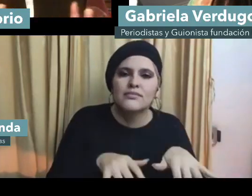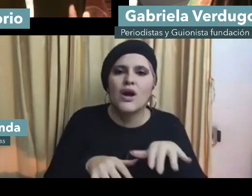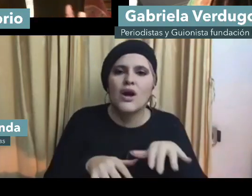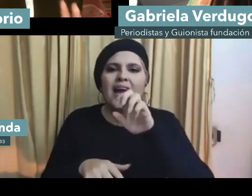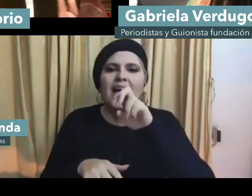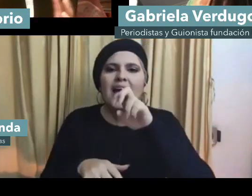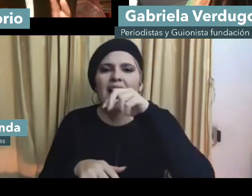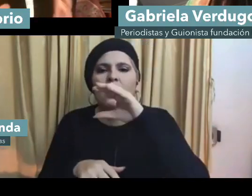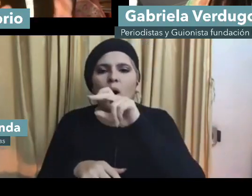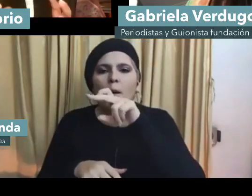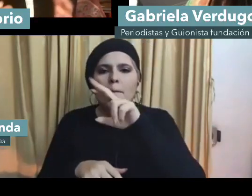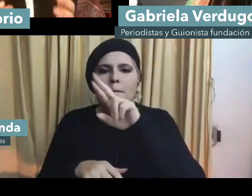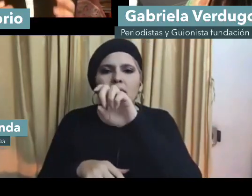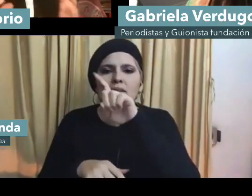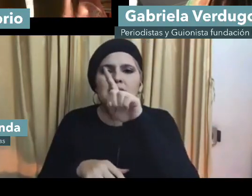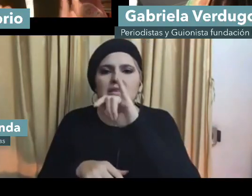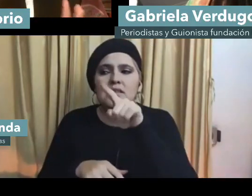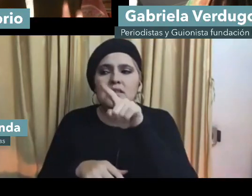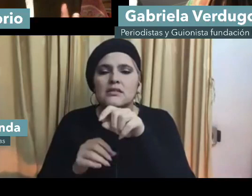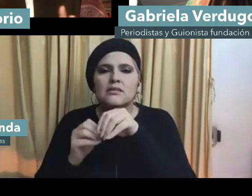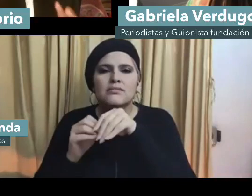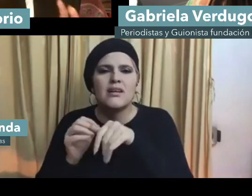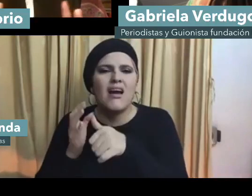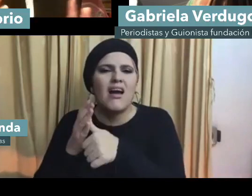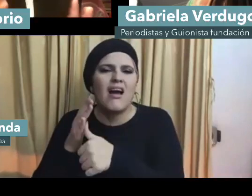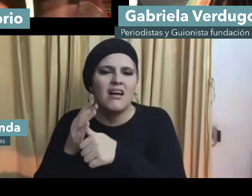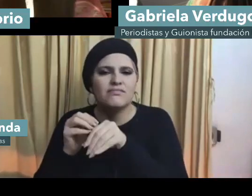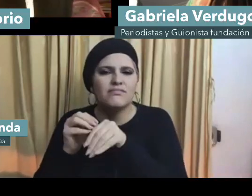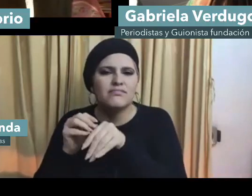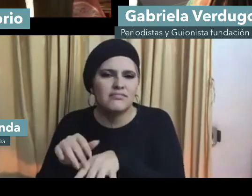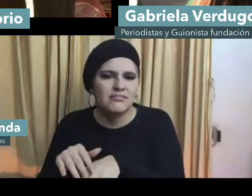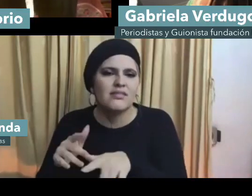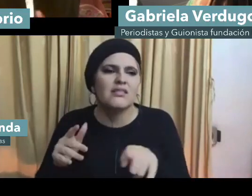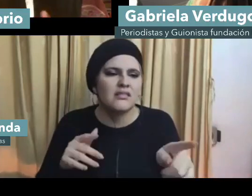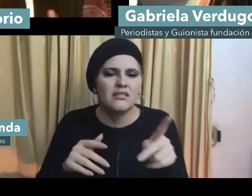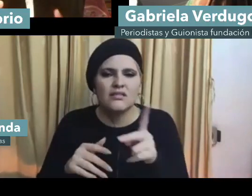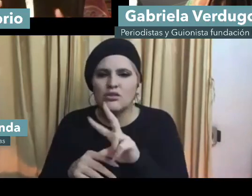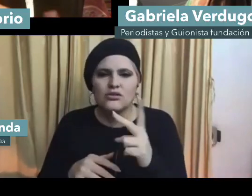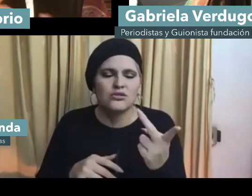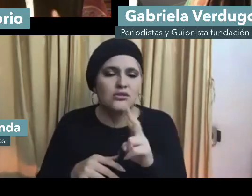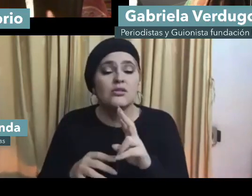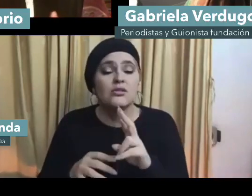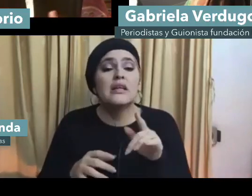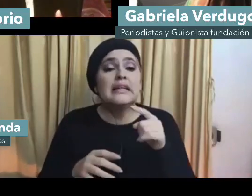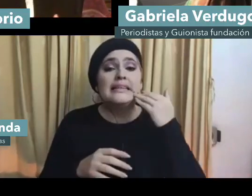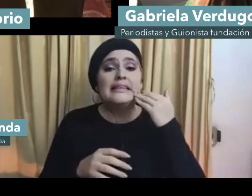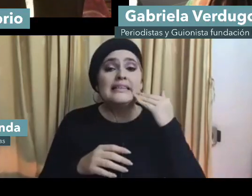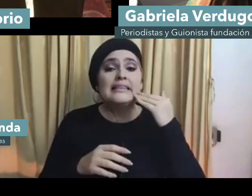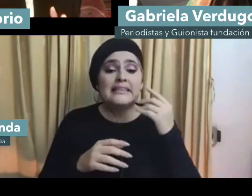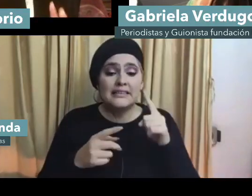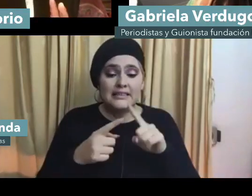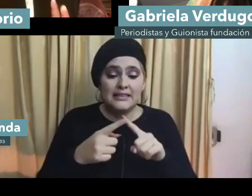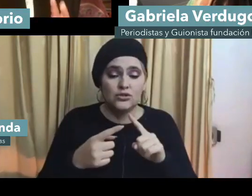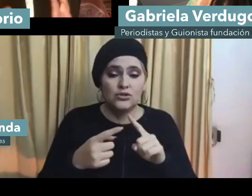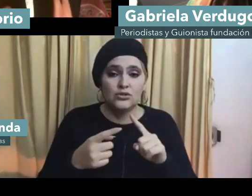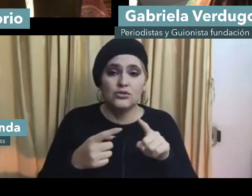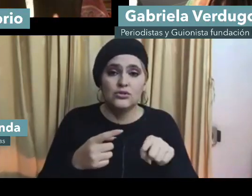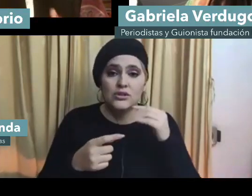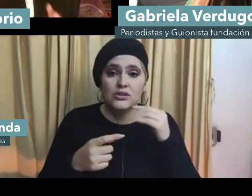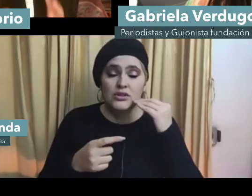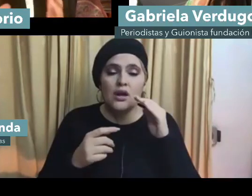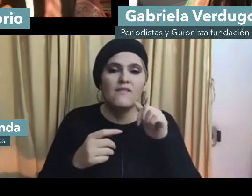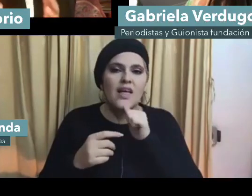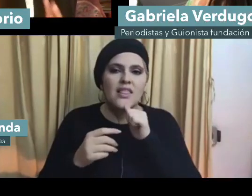niños y niñas y jóvenes con déficit atencional, y también niños, niñas y jóvenes